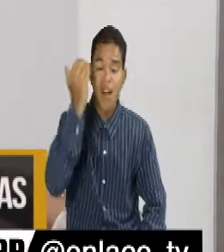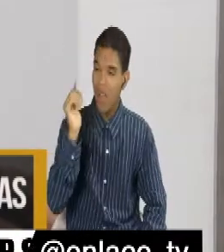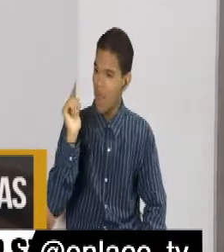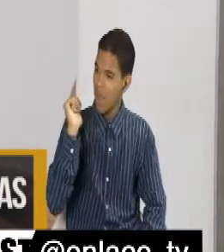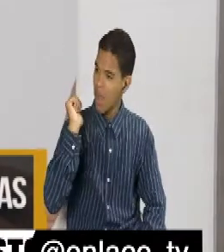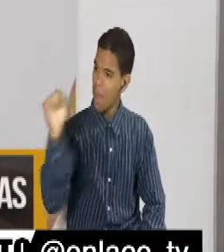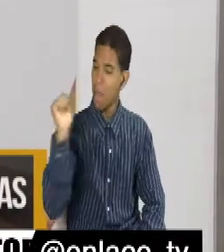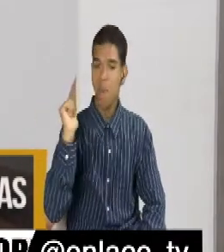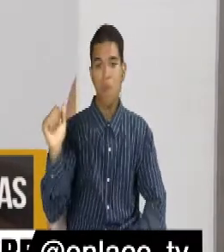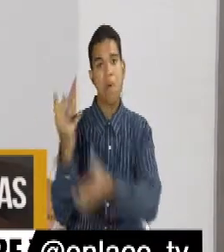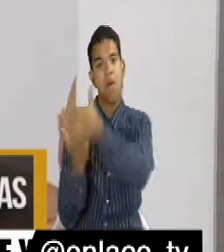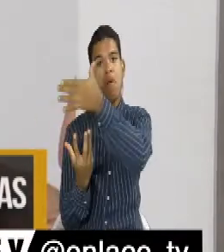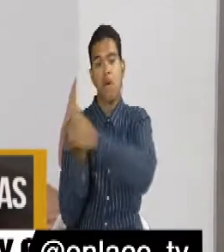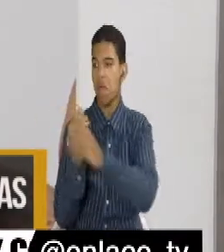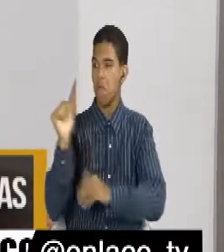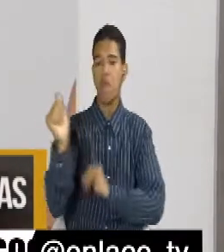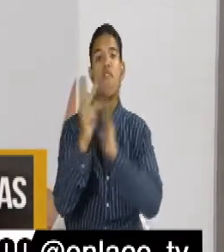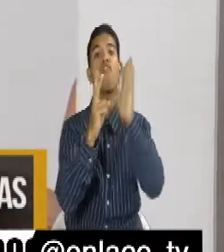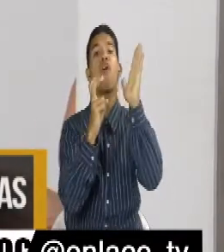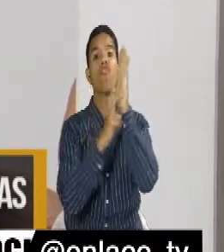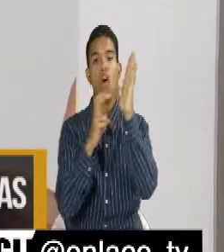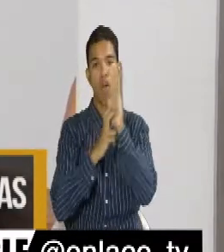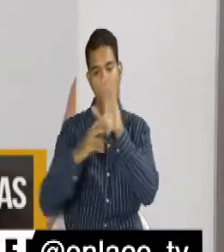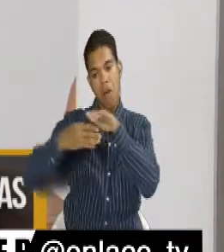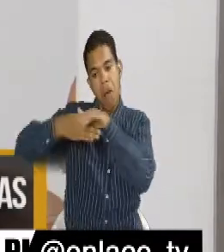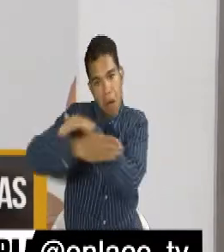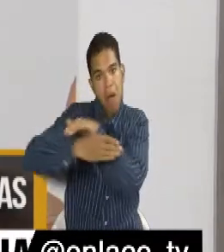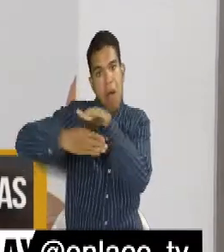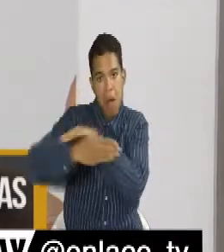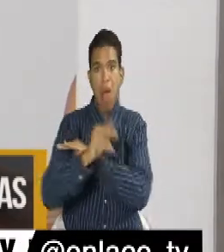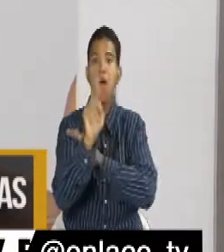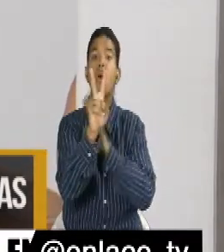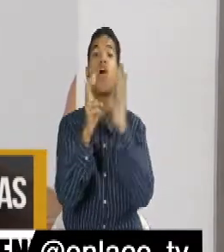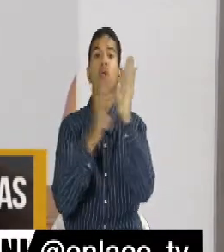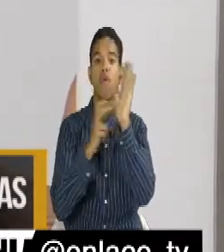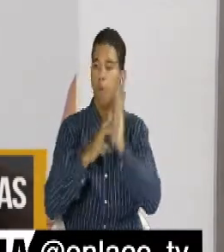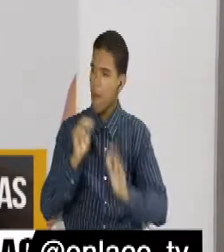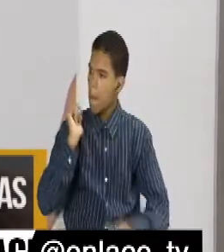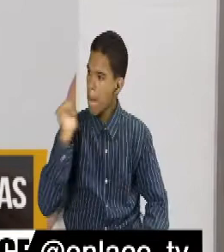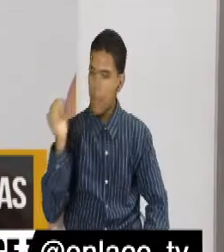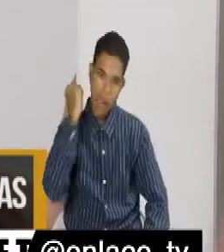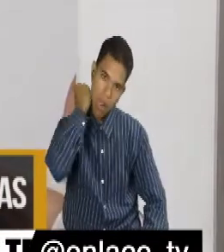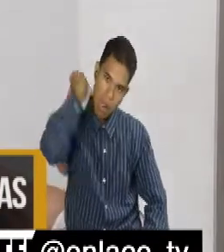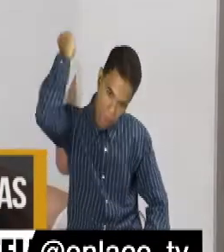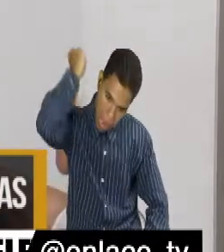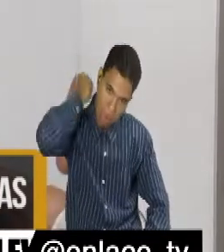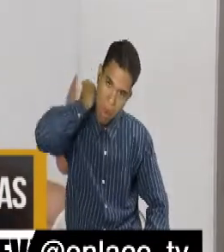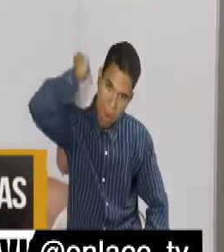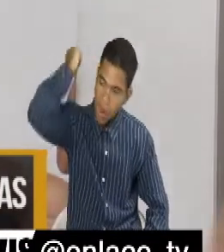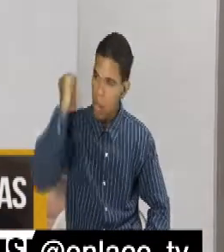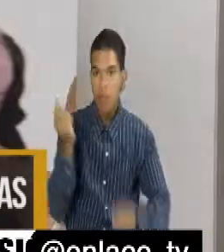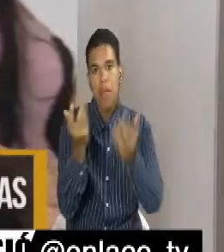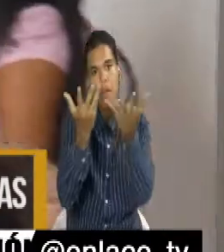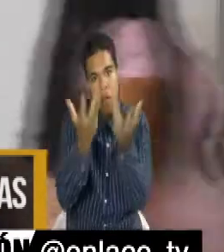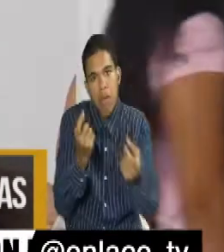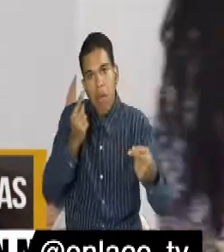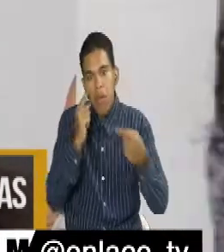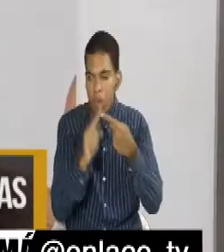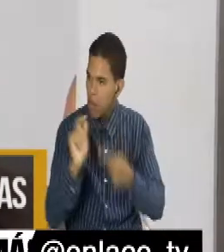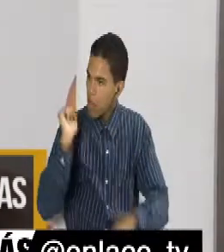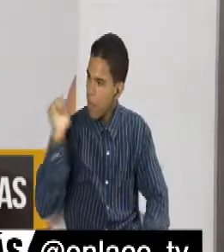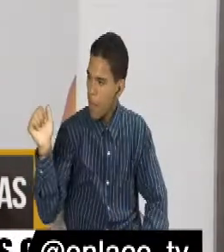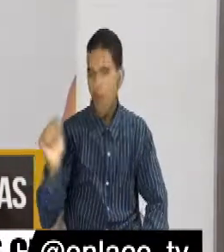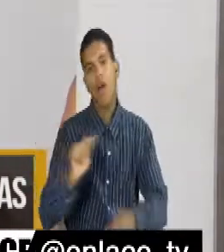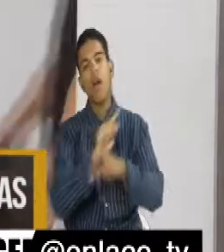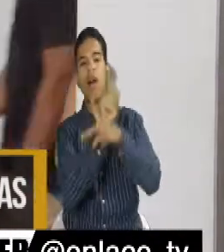señora que les digo que tiene dos veces dos reingresos, esa señora pues ya ha tenido dos intentos suicidas por un mismo motivo, ¿sí? Motivos por otros son también